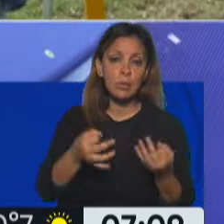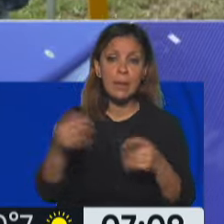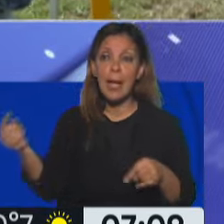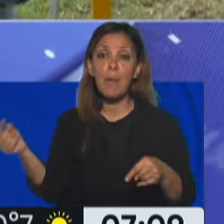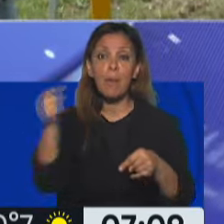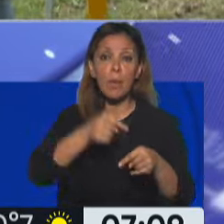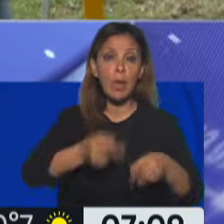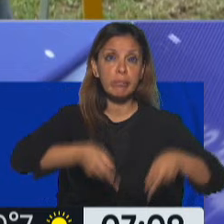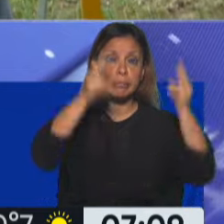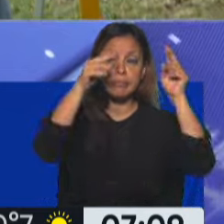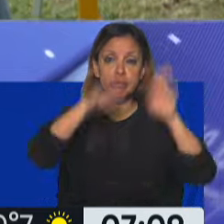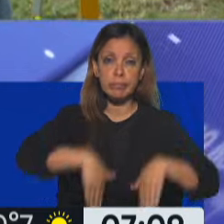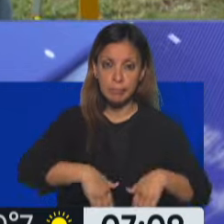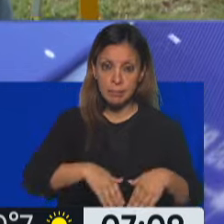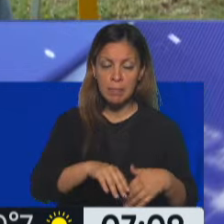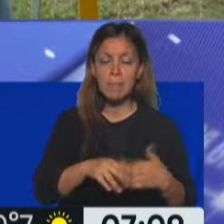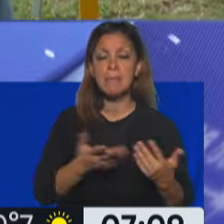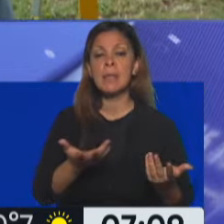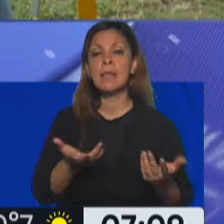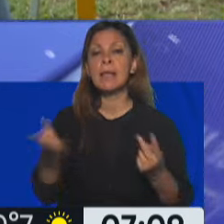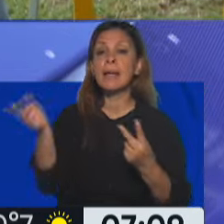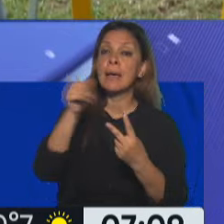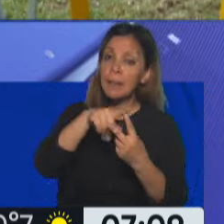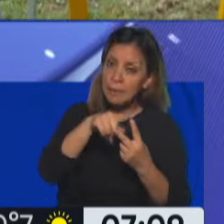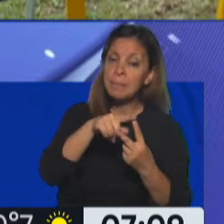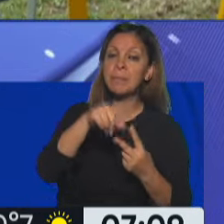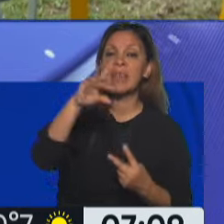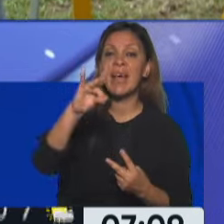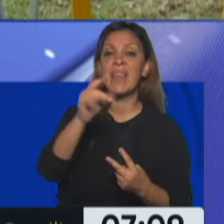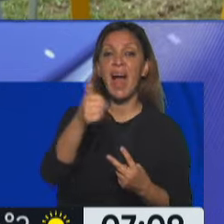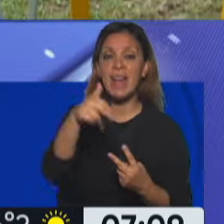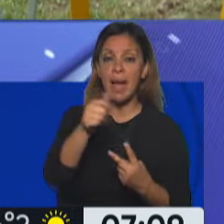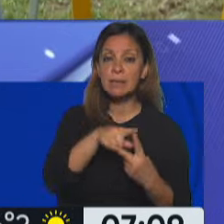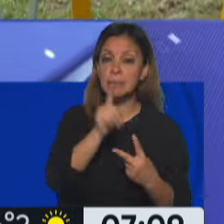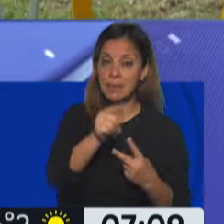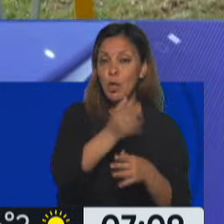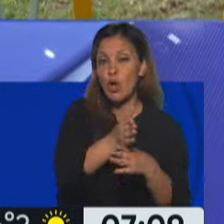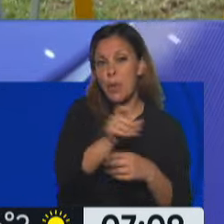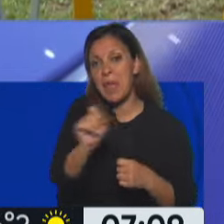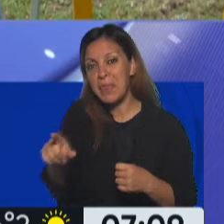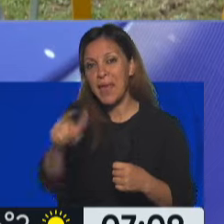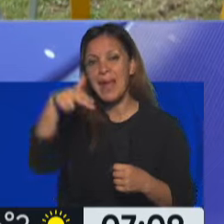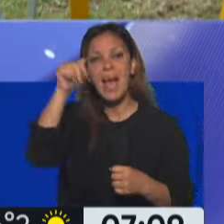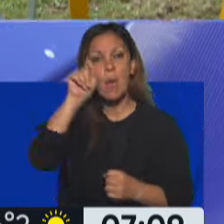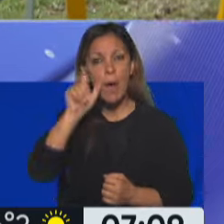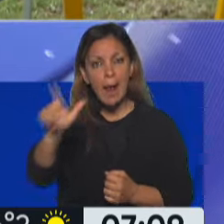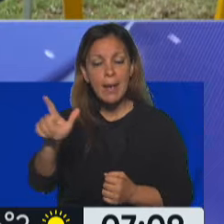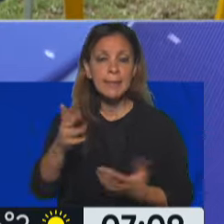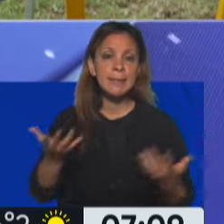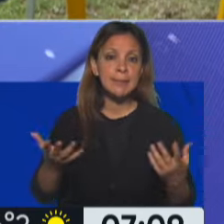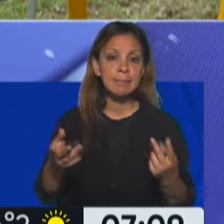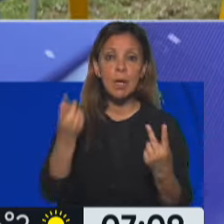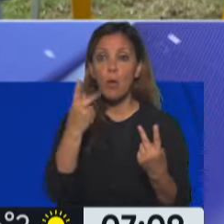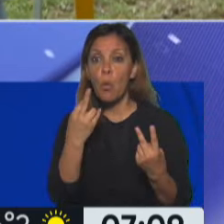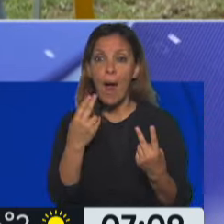indicado, lamentablemente. Bueno, su novia es la otra mujer que se está buscando. Bueno, entre ellas dos, lamentablemente,